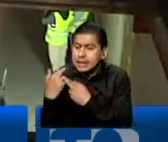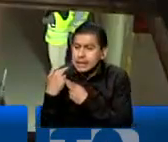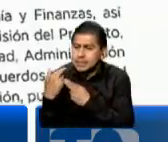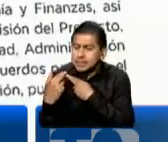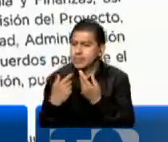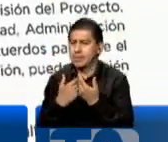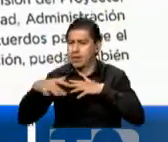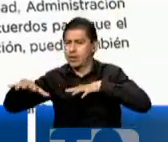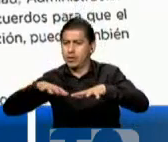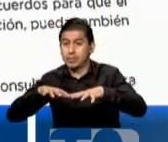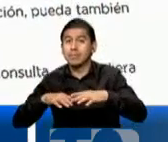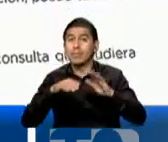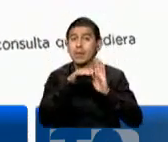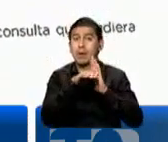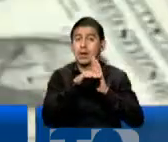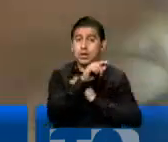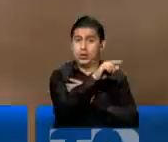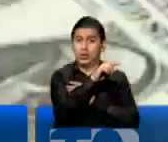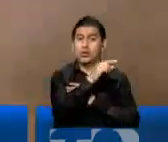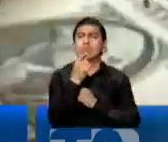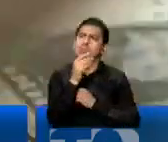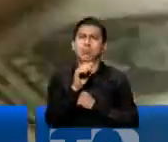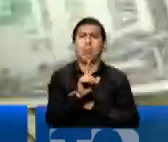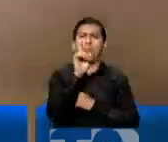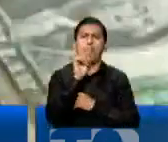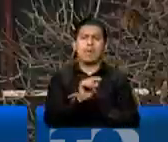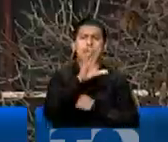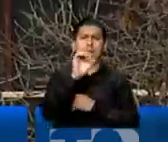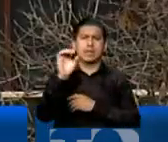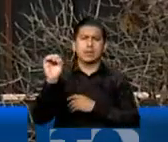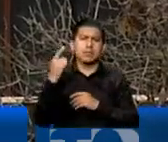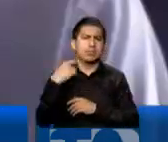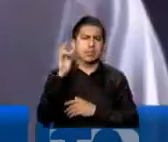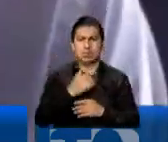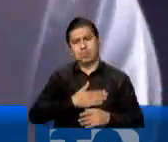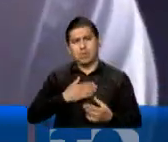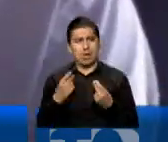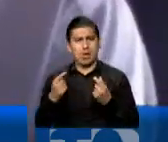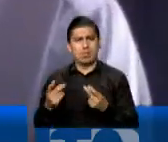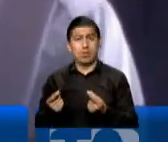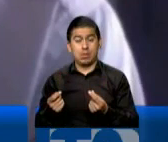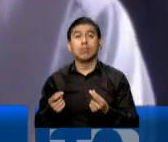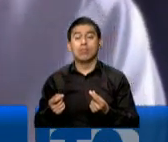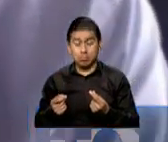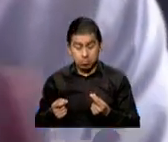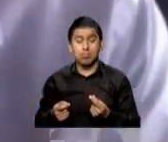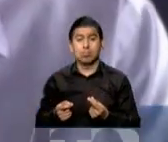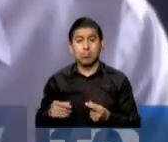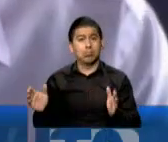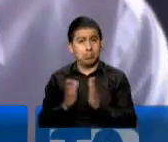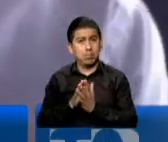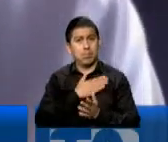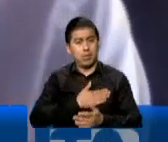de Quito. En estas, los bancos que otorgaron préstamos por más de 1.500 millones de dólares piden celeridad. Haciéndole requerimientos en un